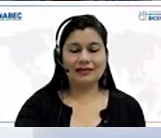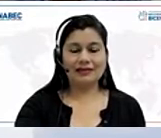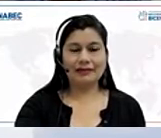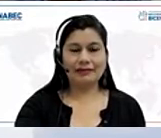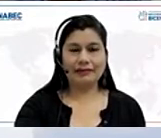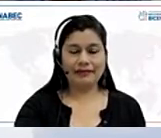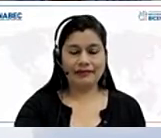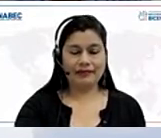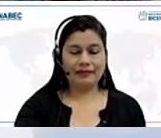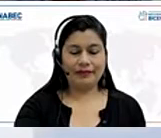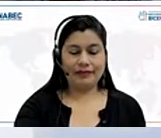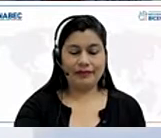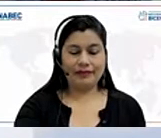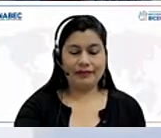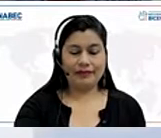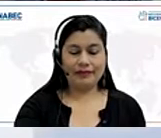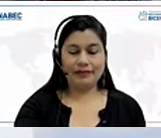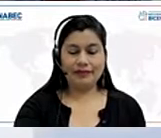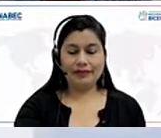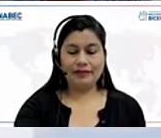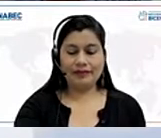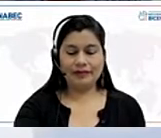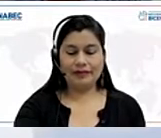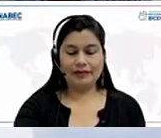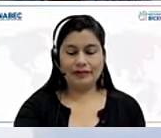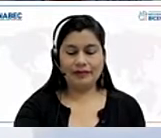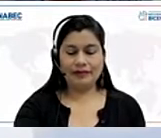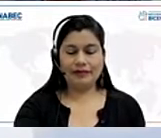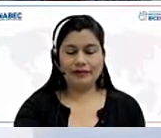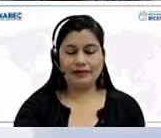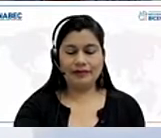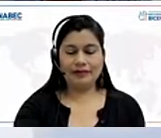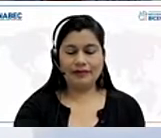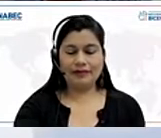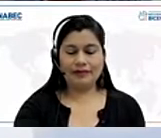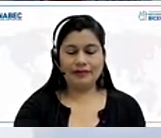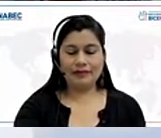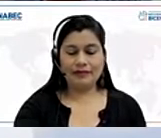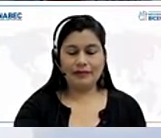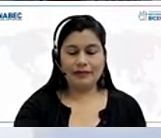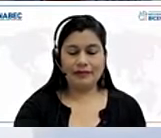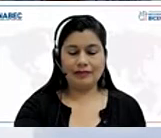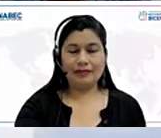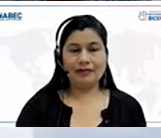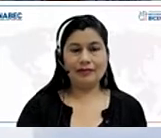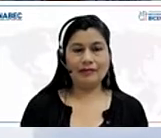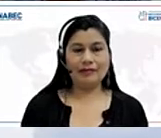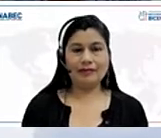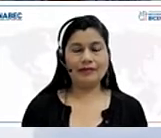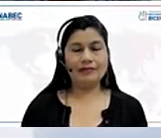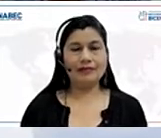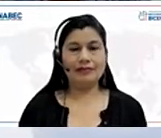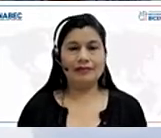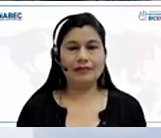Lo importante es que se justifique los estudios en el Japón, ¿no? No, por ejemplo, ¿no? No sé, alguien desea estudiar